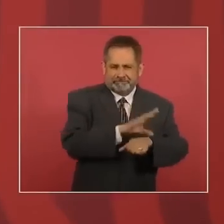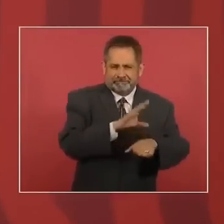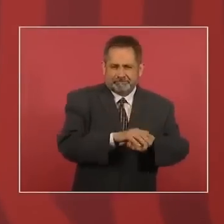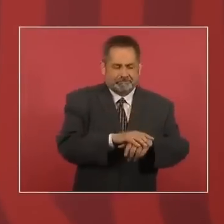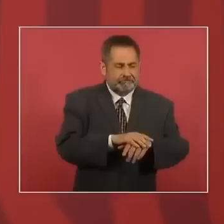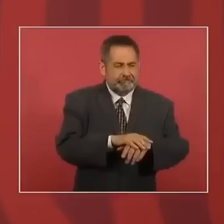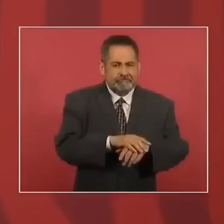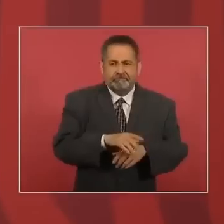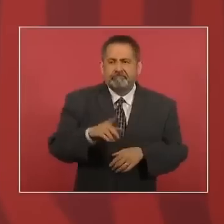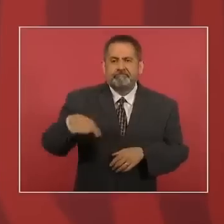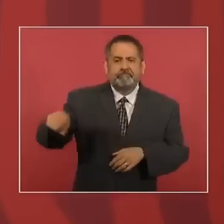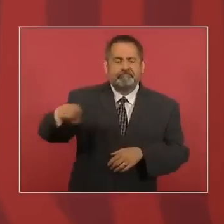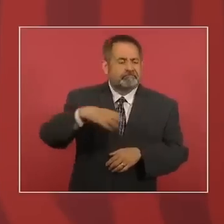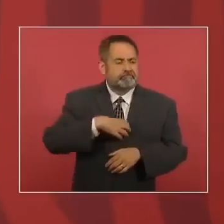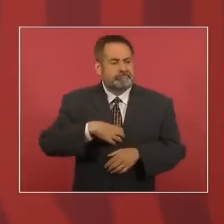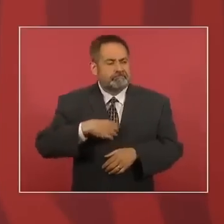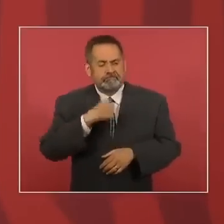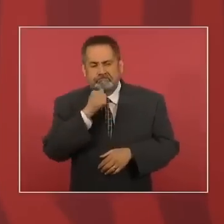al no